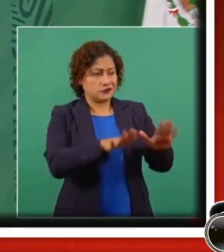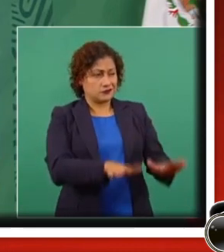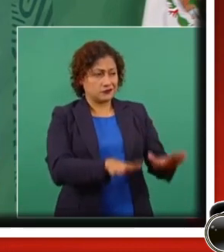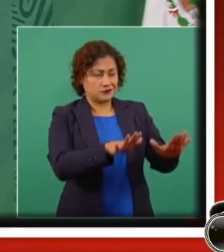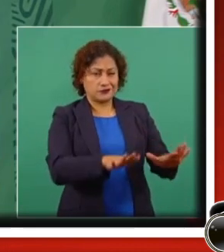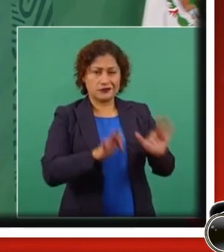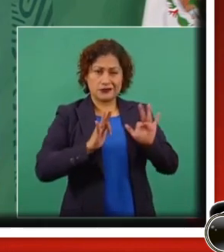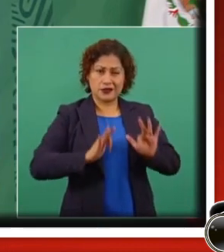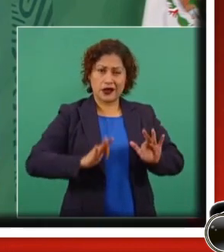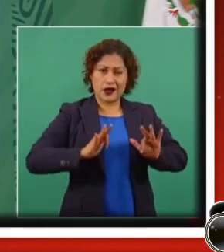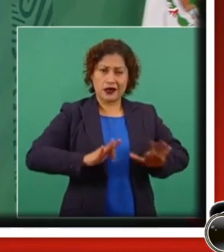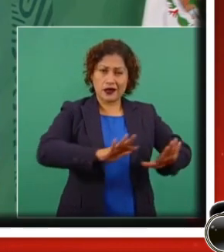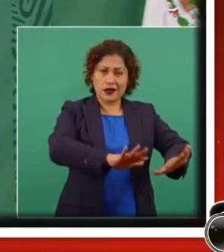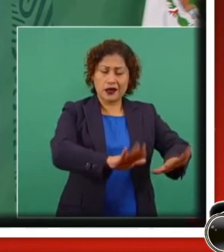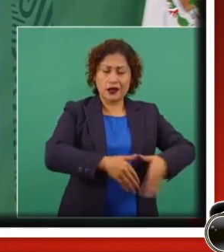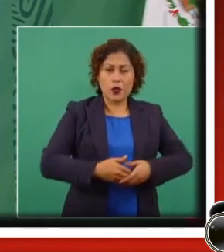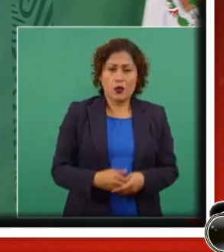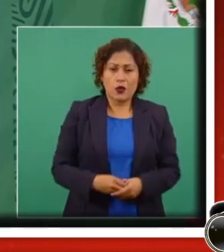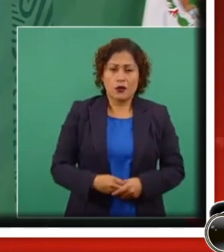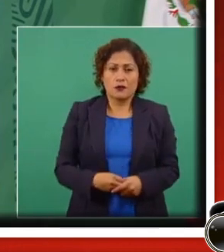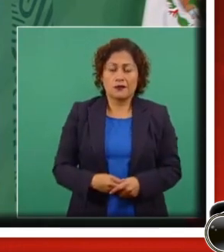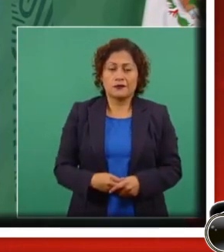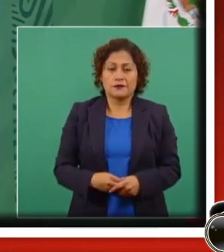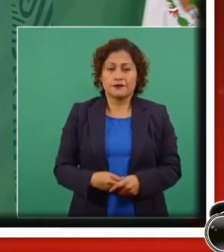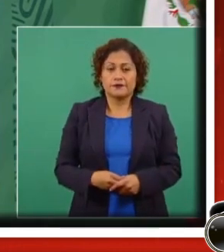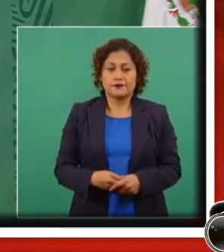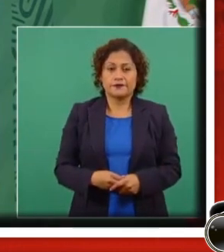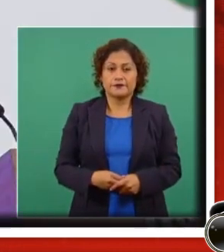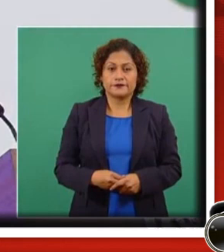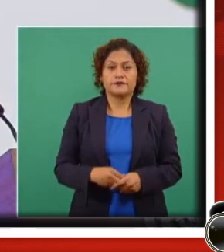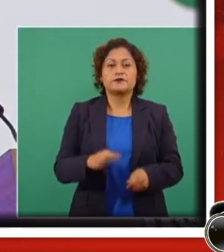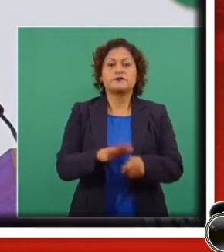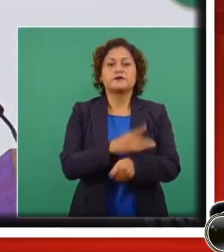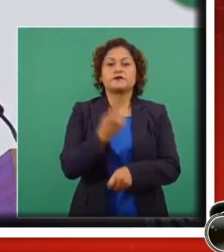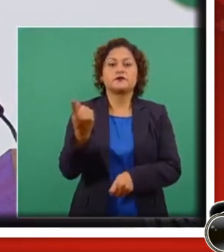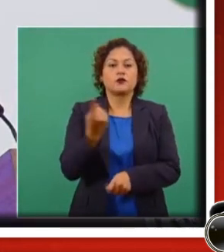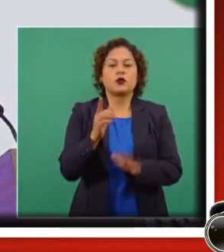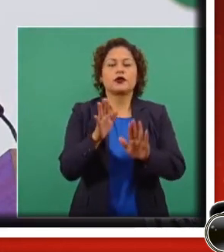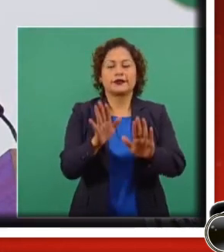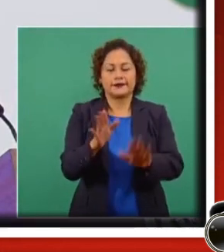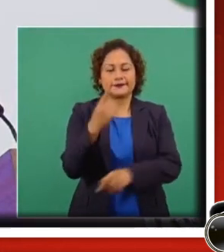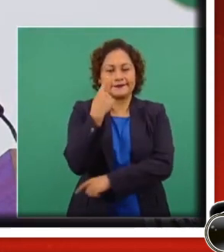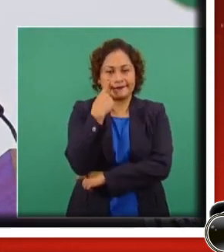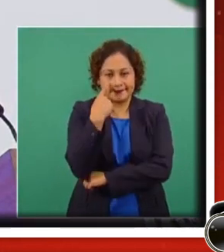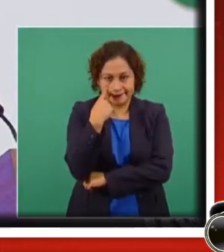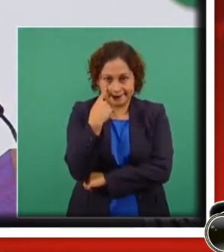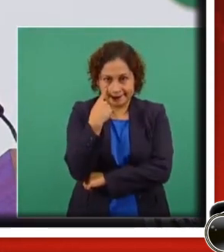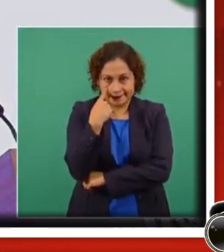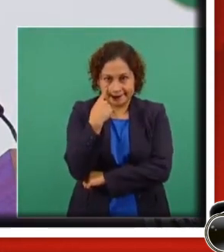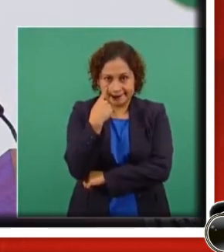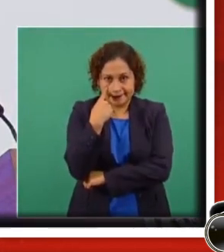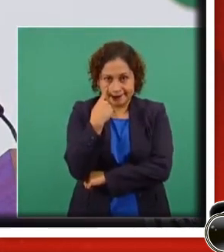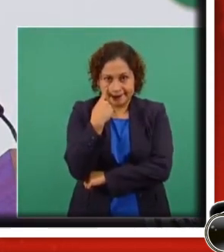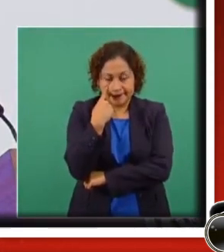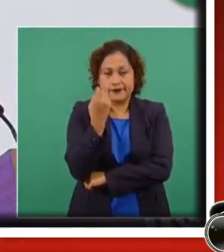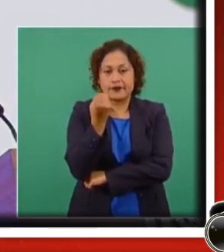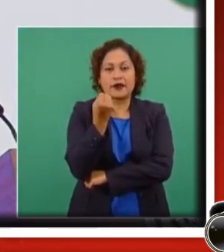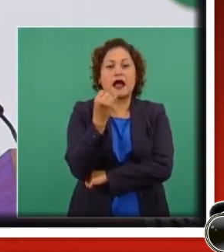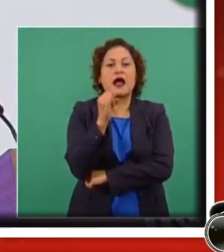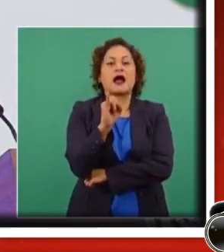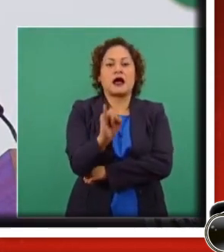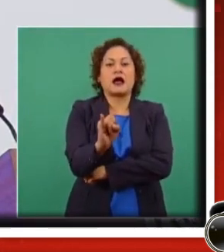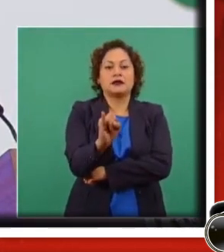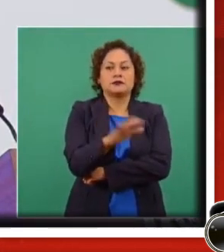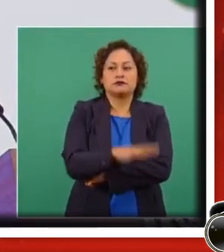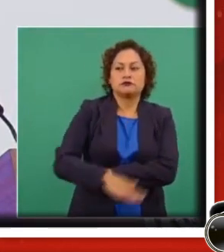tranquilizarse, porque lo que no se debe de hacer en la vida pública, en